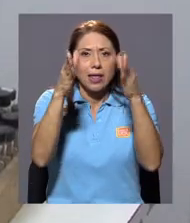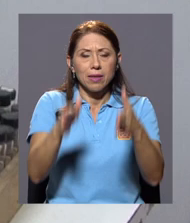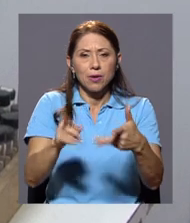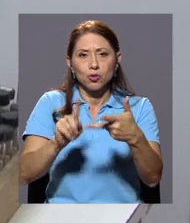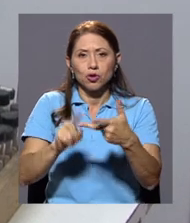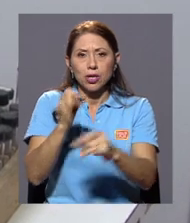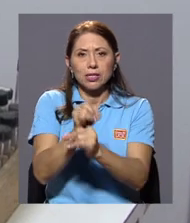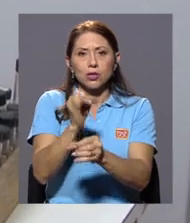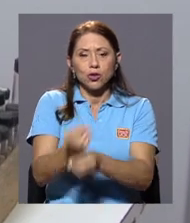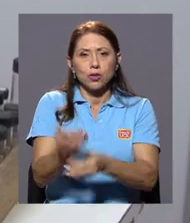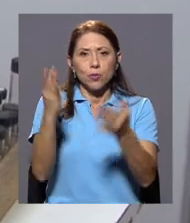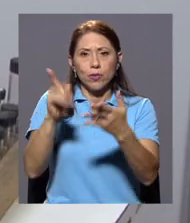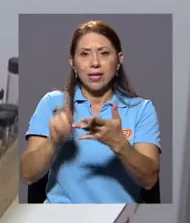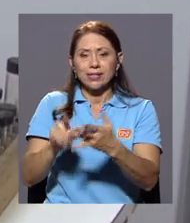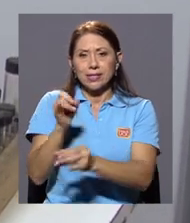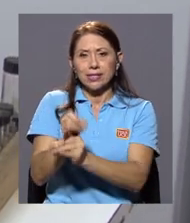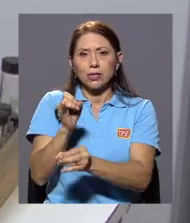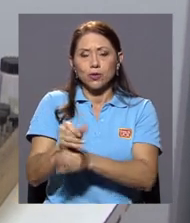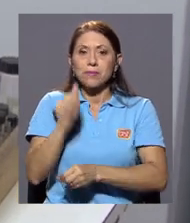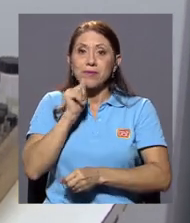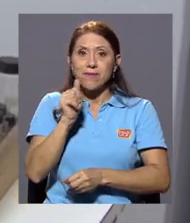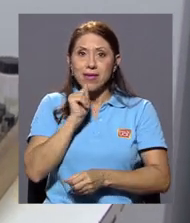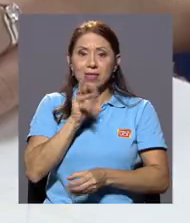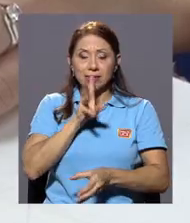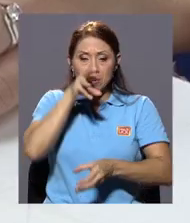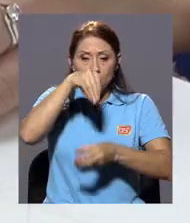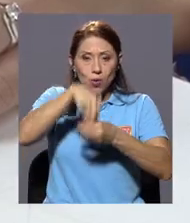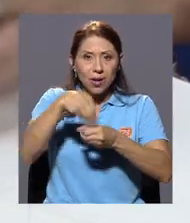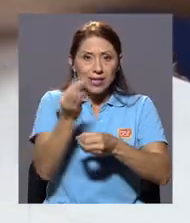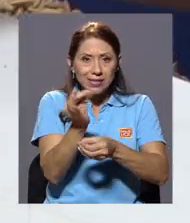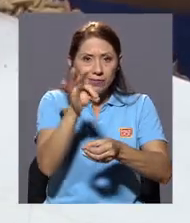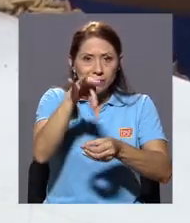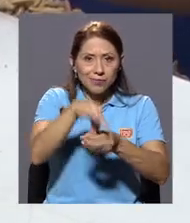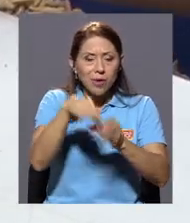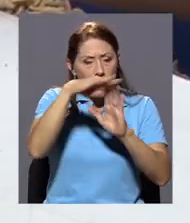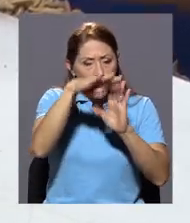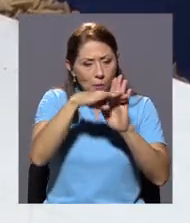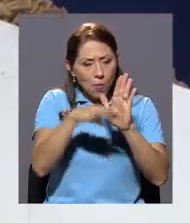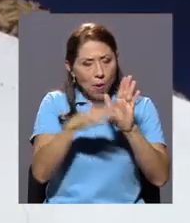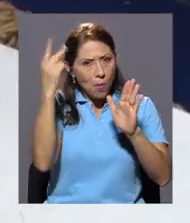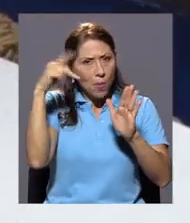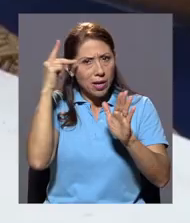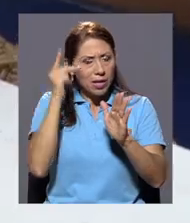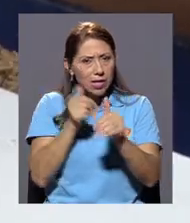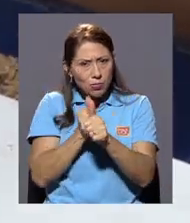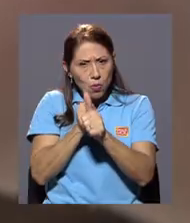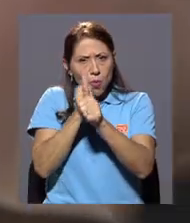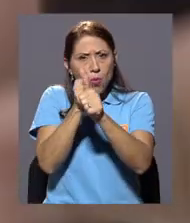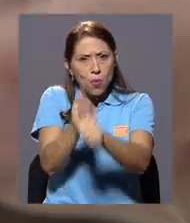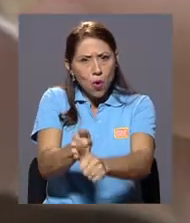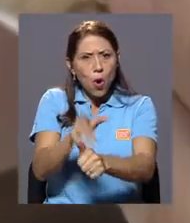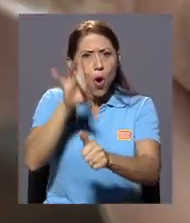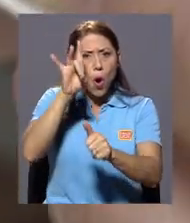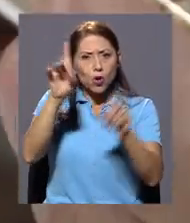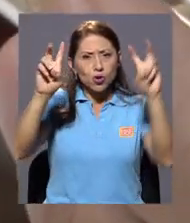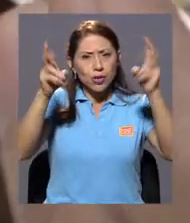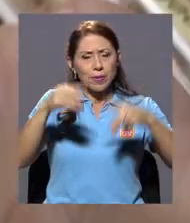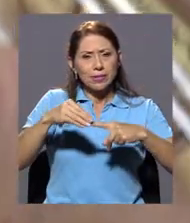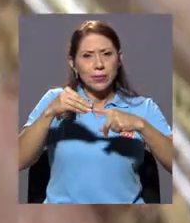privadas involucradas en el sector semillerista del país. La política define los lineamientos en 8 ejes